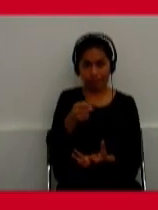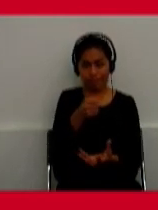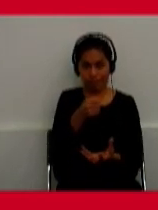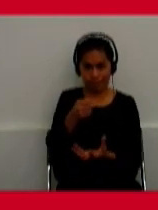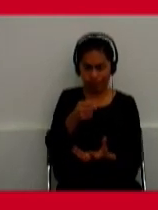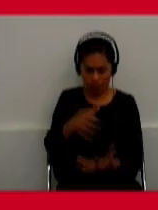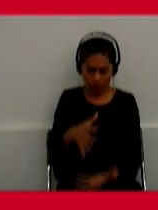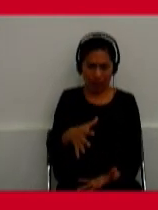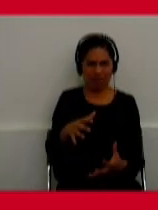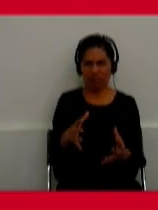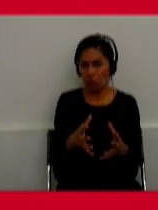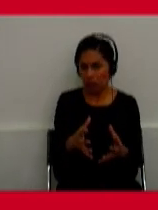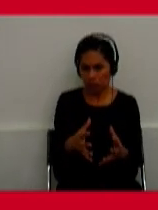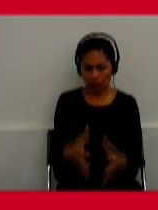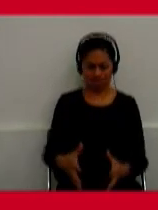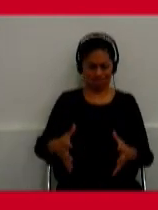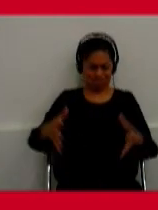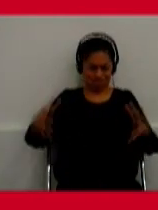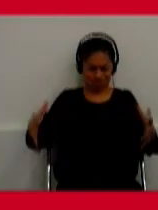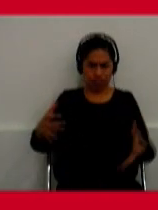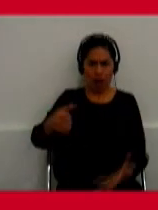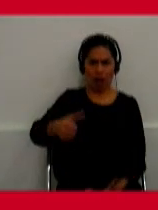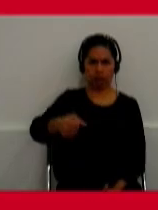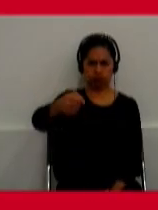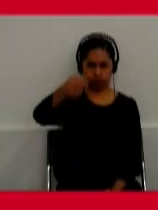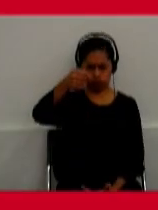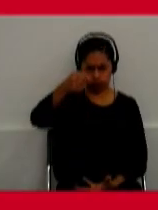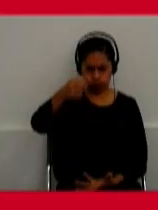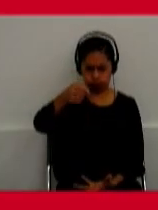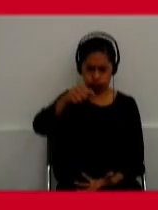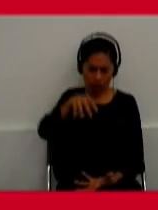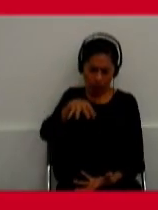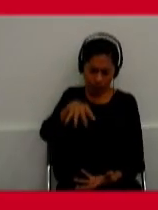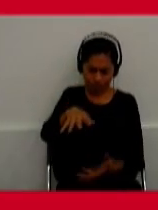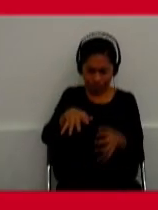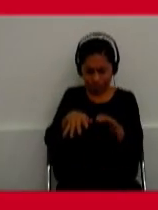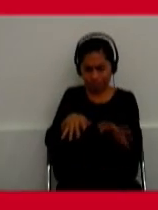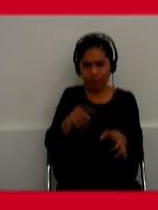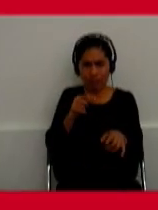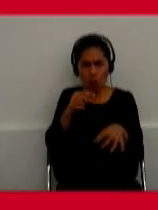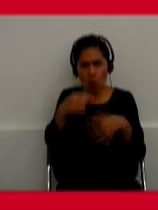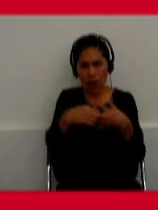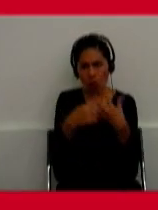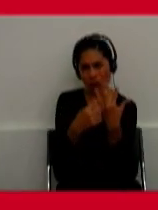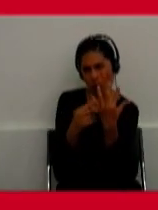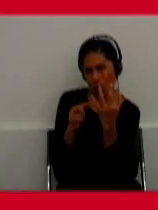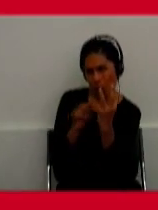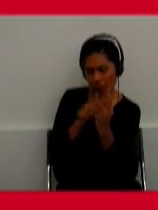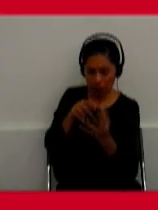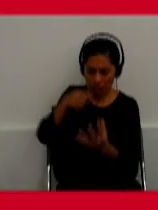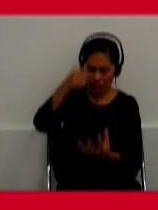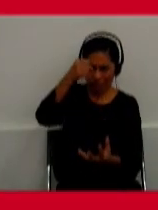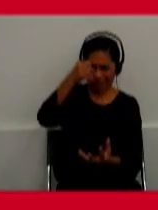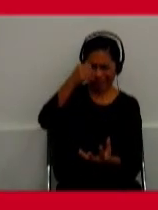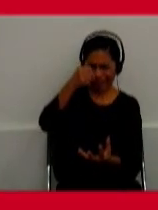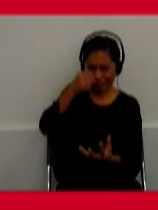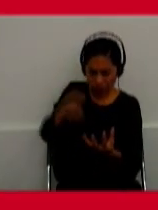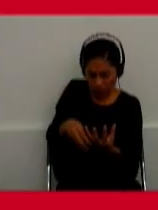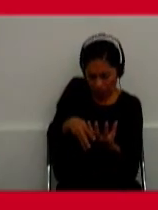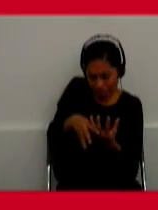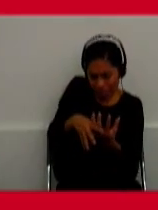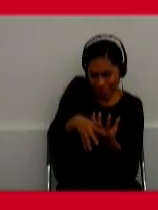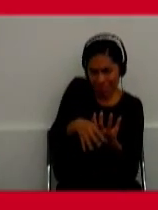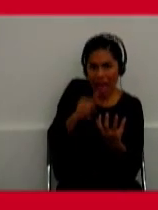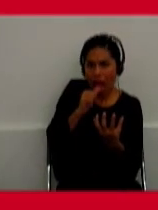filtrantes, básicamente en filtros prensa, ¿no? En filtros a vacío ya es otro tipo de tecnología, donde básicamente son